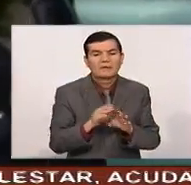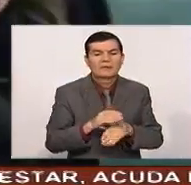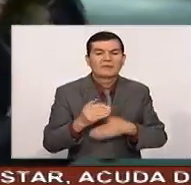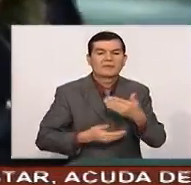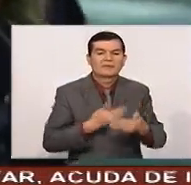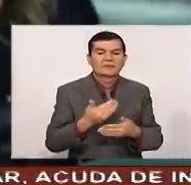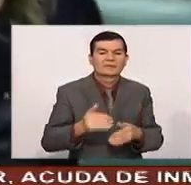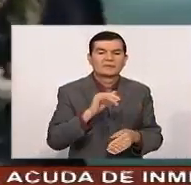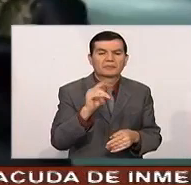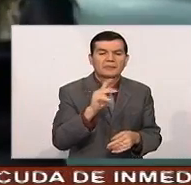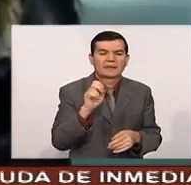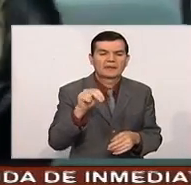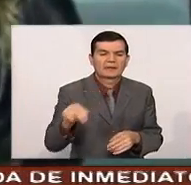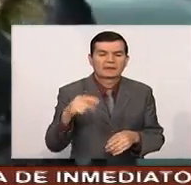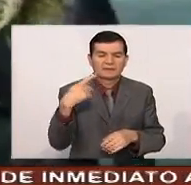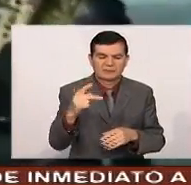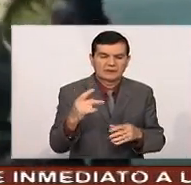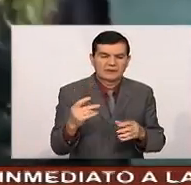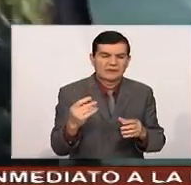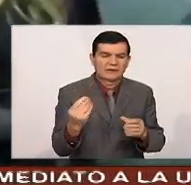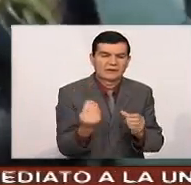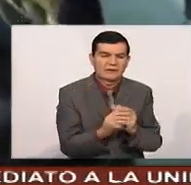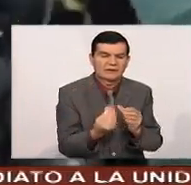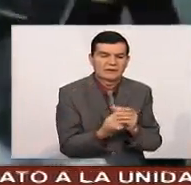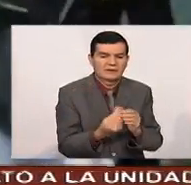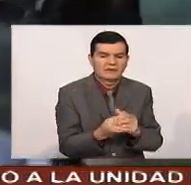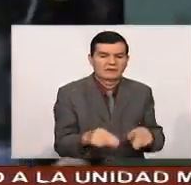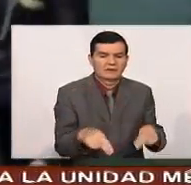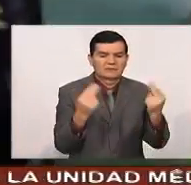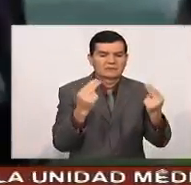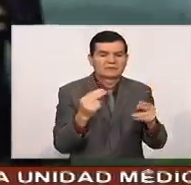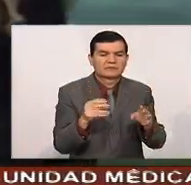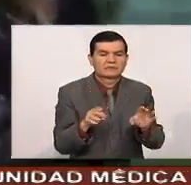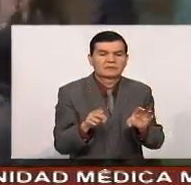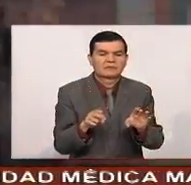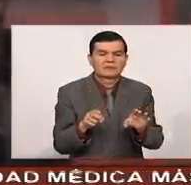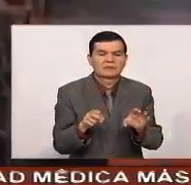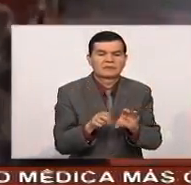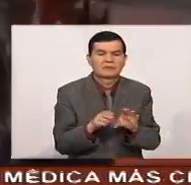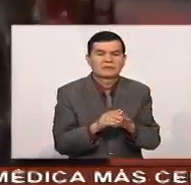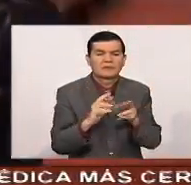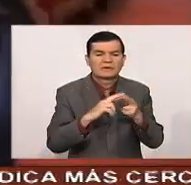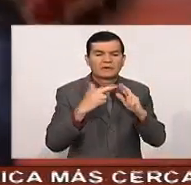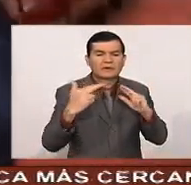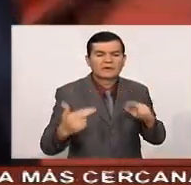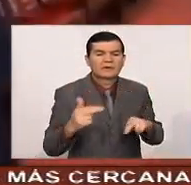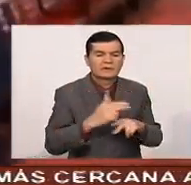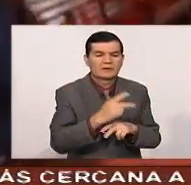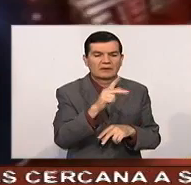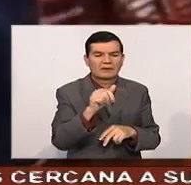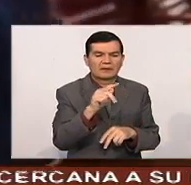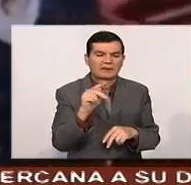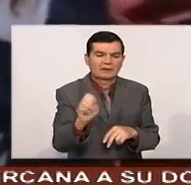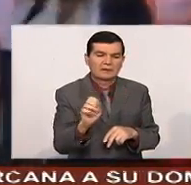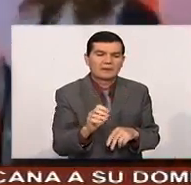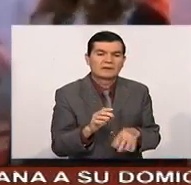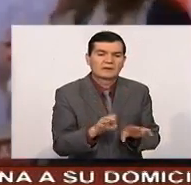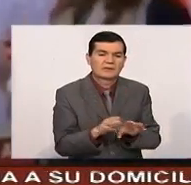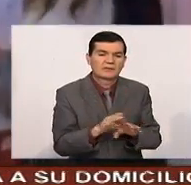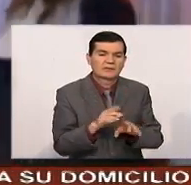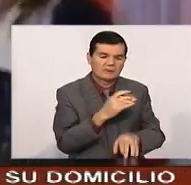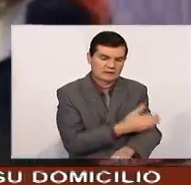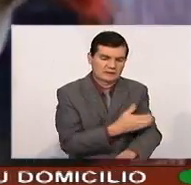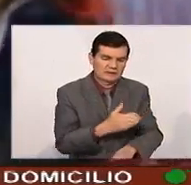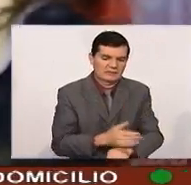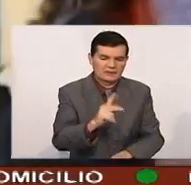ofreció Sean Penn sobre el caso que se investiga la relación con Kate del Castillo. La compañera